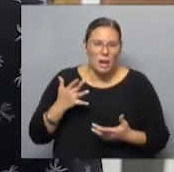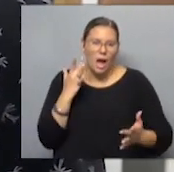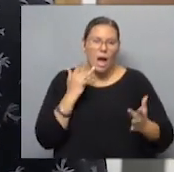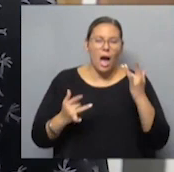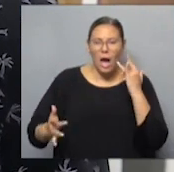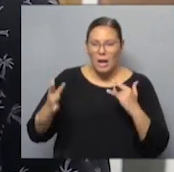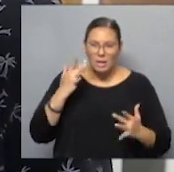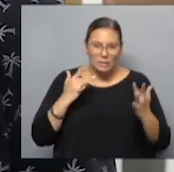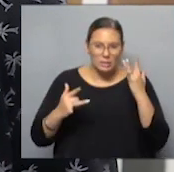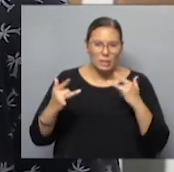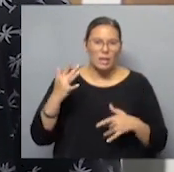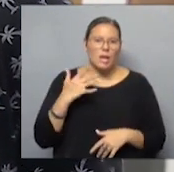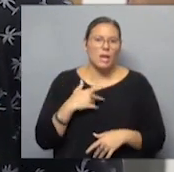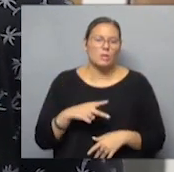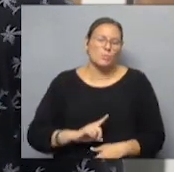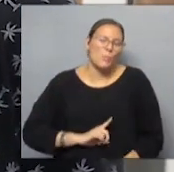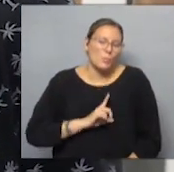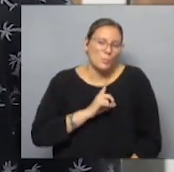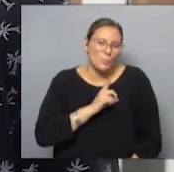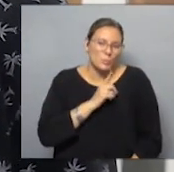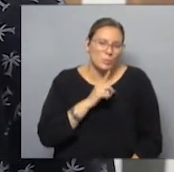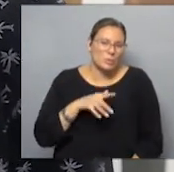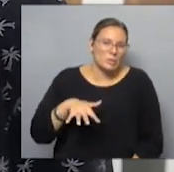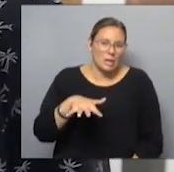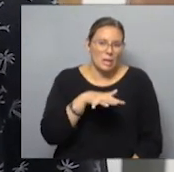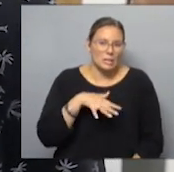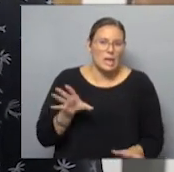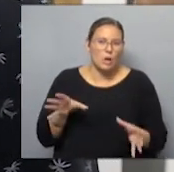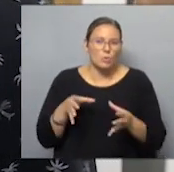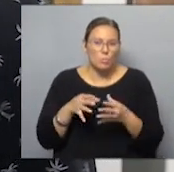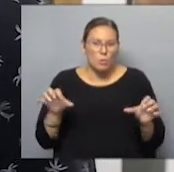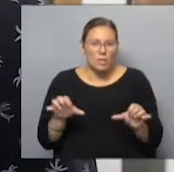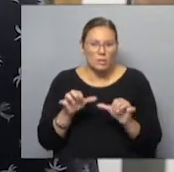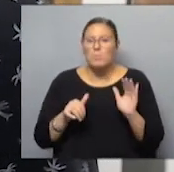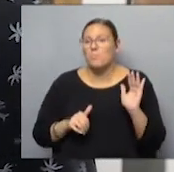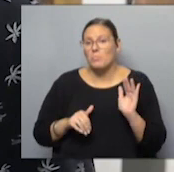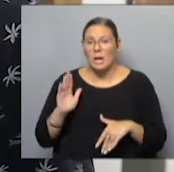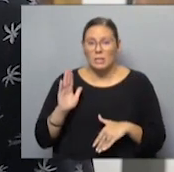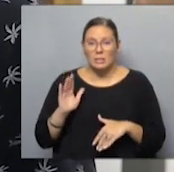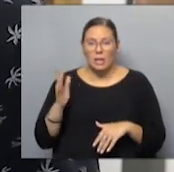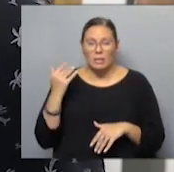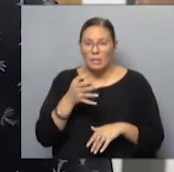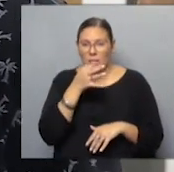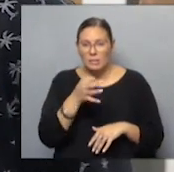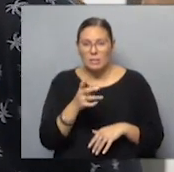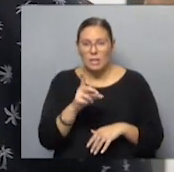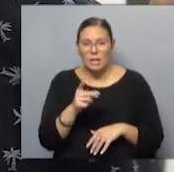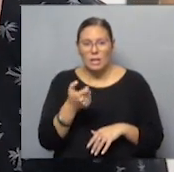arte es un privilegio y en las condiciones y con el equipo que lo que hacemos más todavía. como comentaba Dai